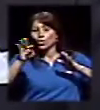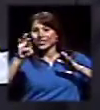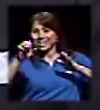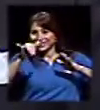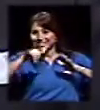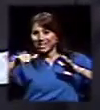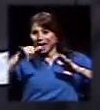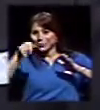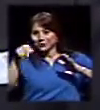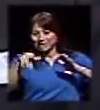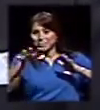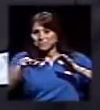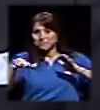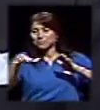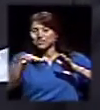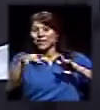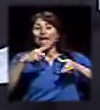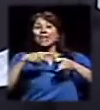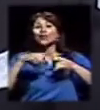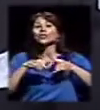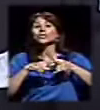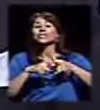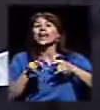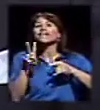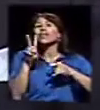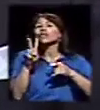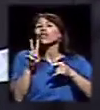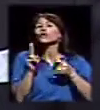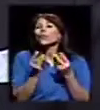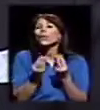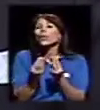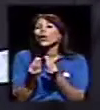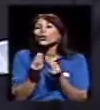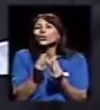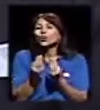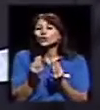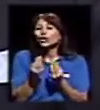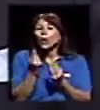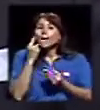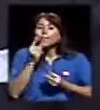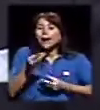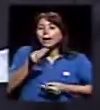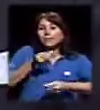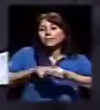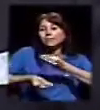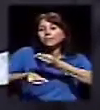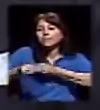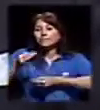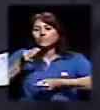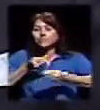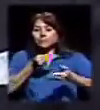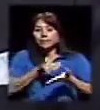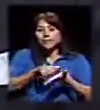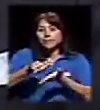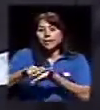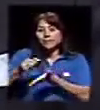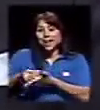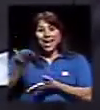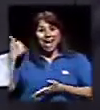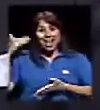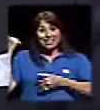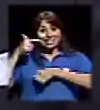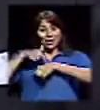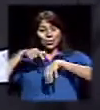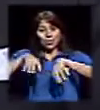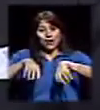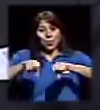efectivamente alrededor de dos productos, de dos mercancías, de las que fueron tan escasas en la economía colonial de Costa